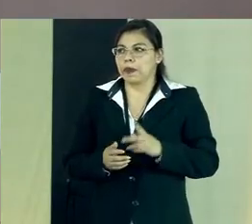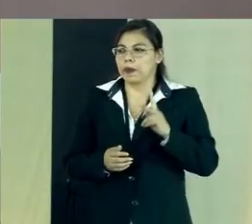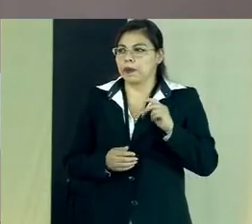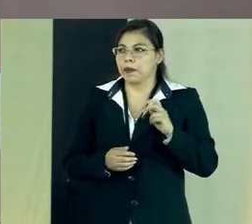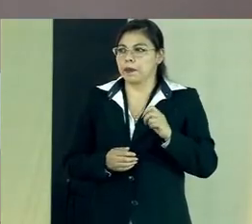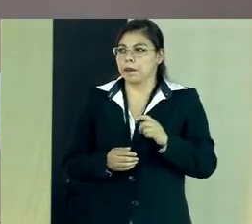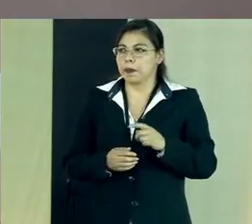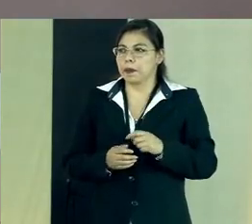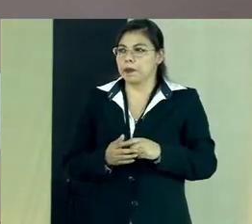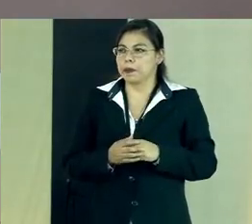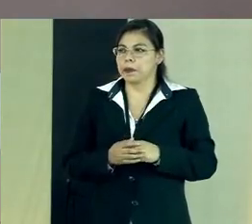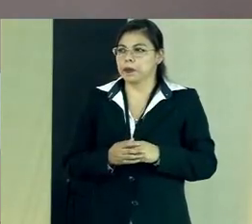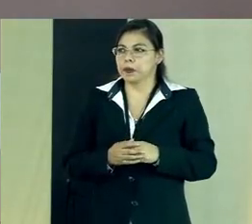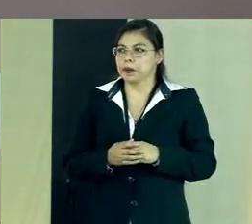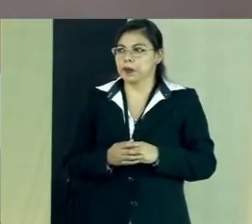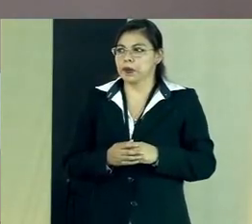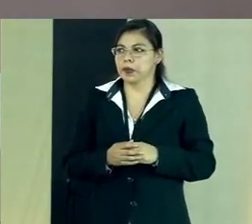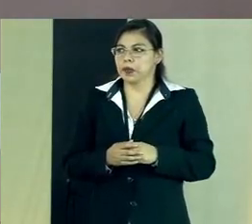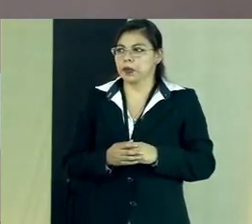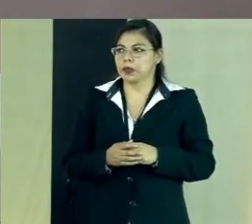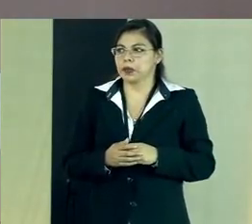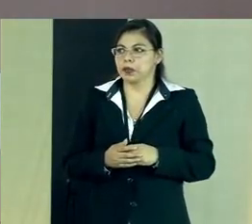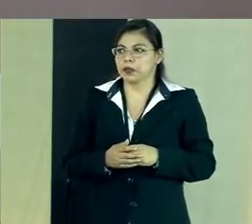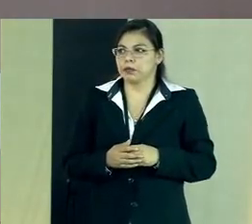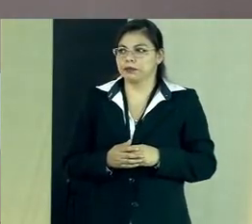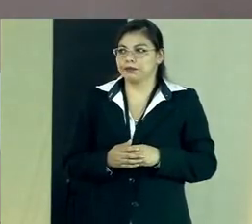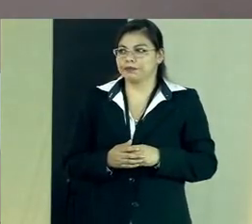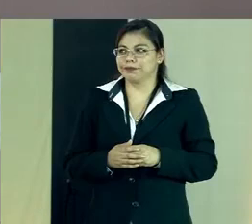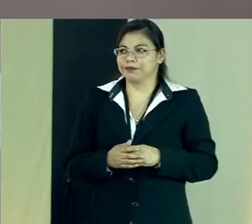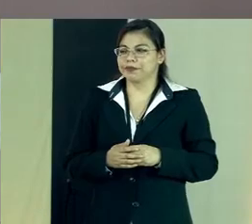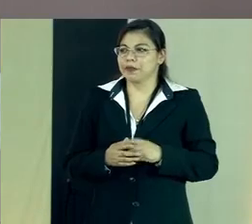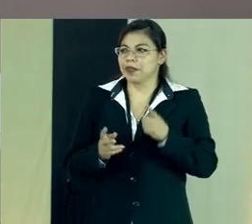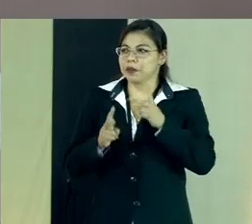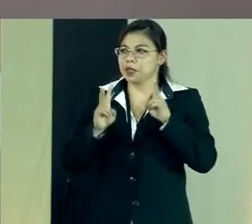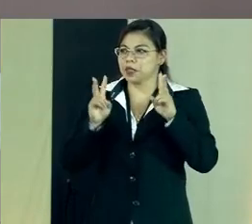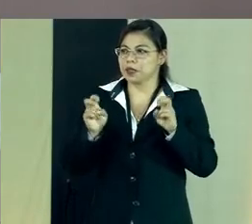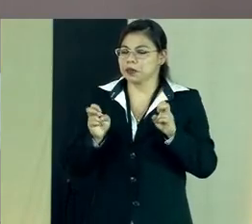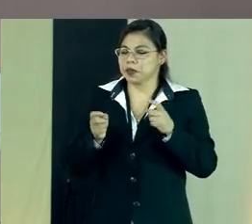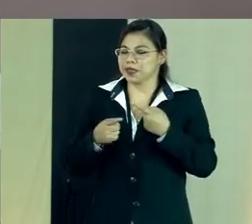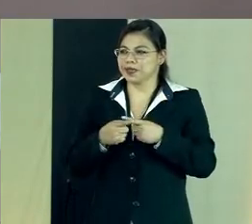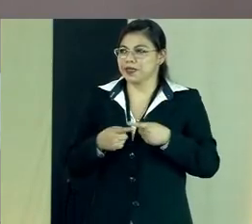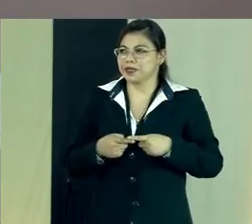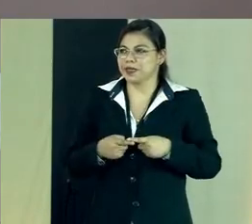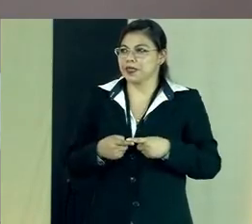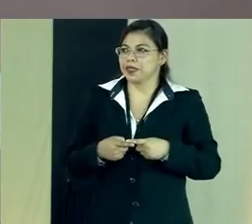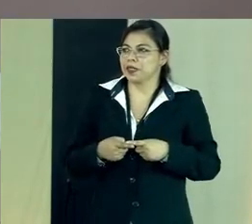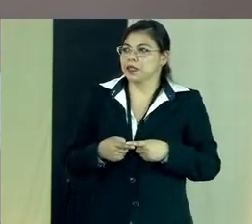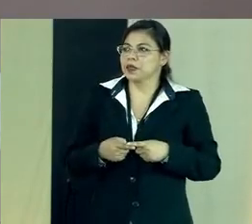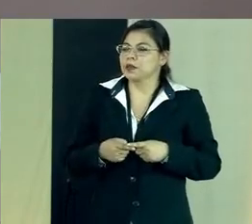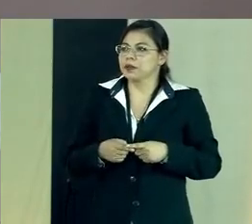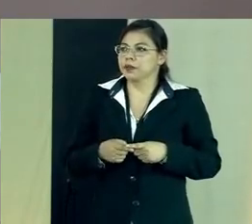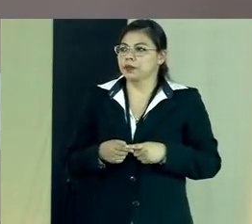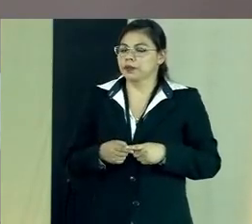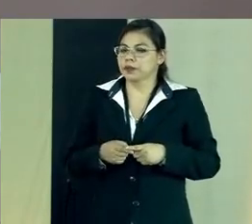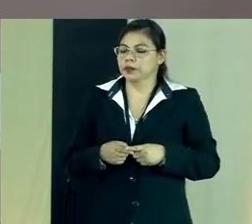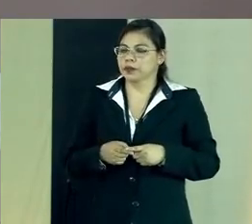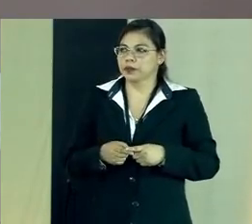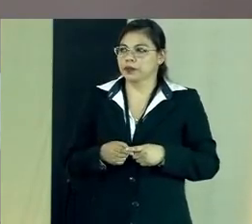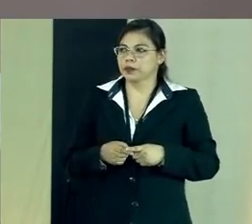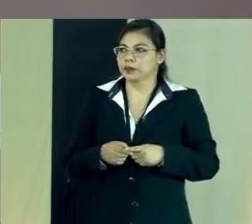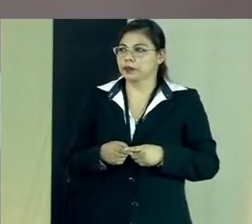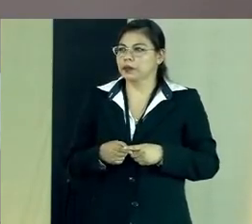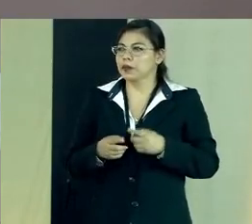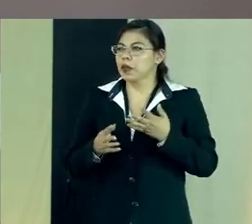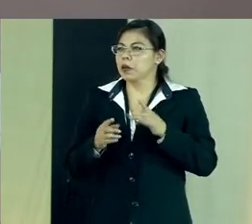repasando mis cuadernos de marcado decenas de temas el de lugo el ataque del